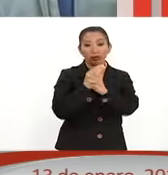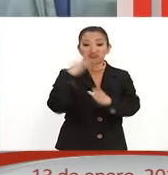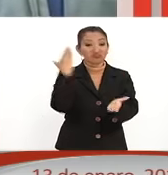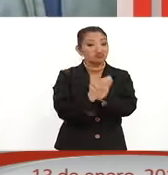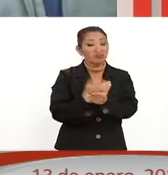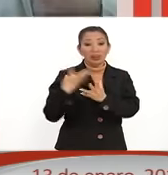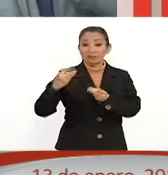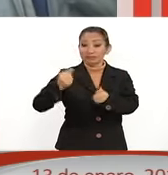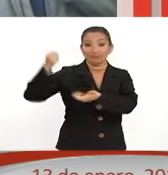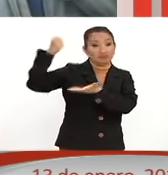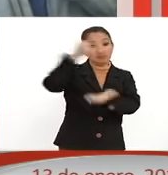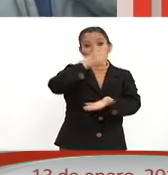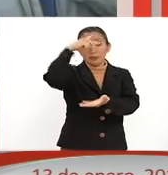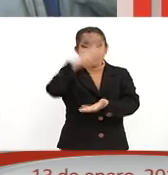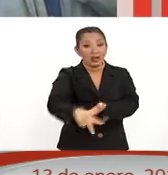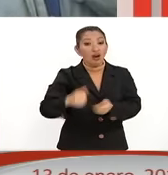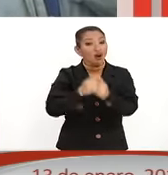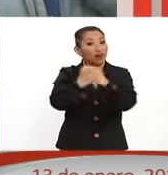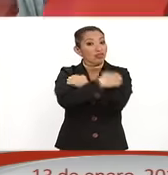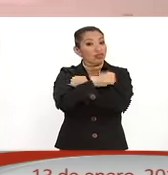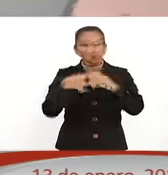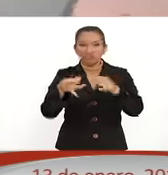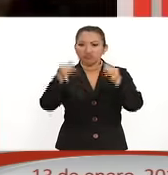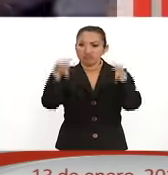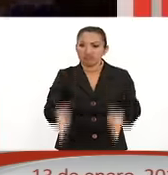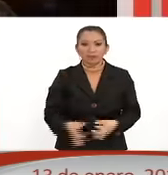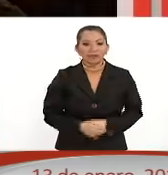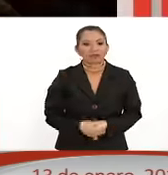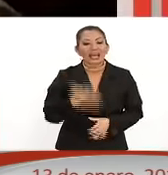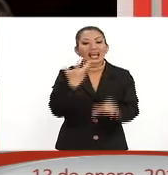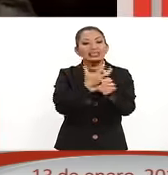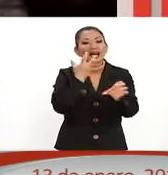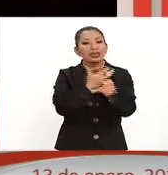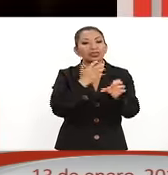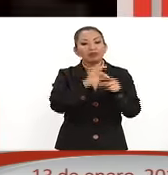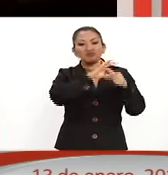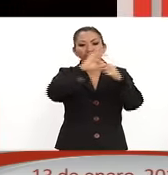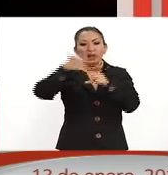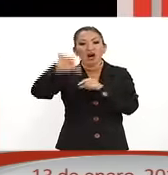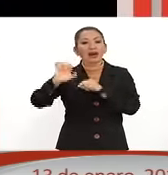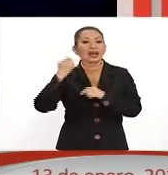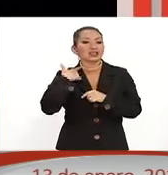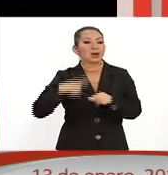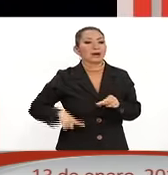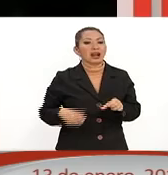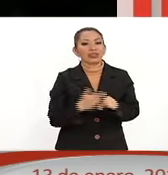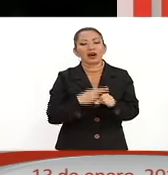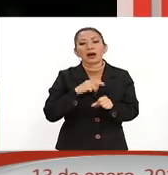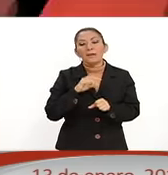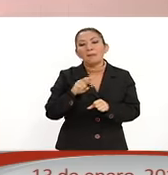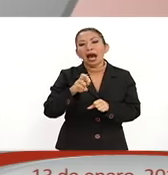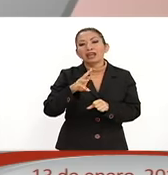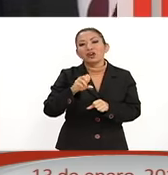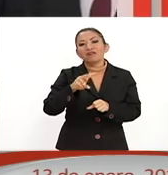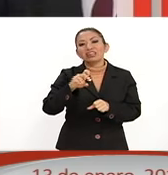las inversiones en México con una educación de calidad. Estados Unidos entrega hoy al exgobernador Mario